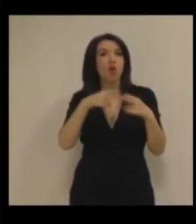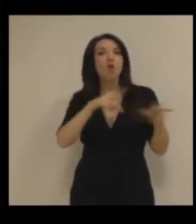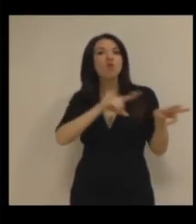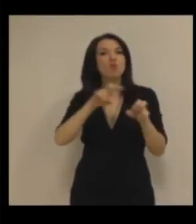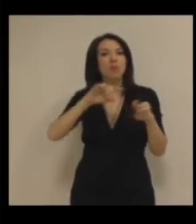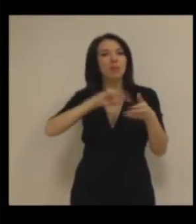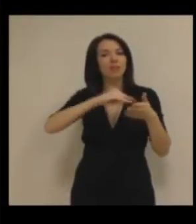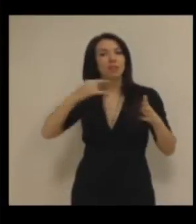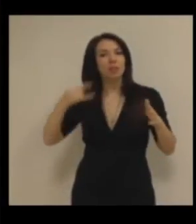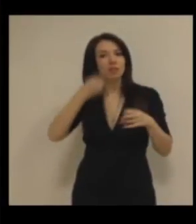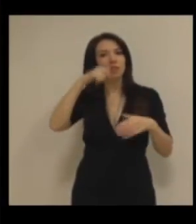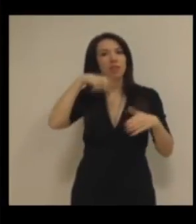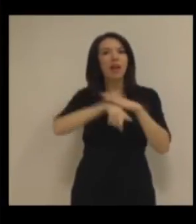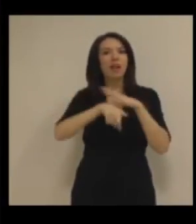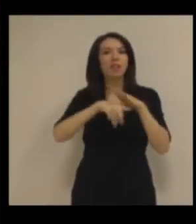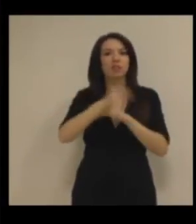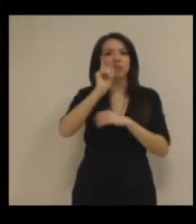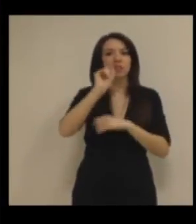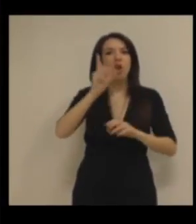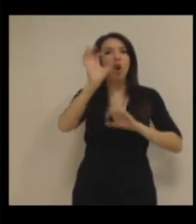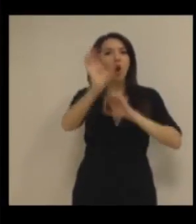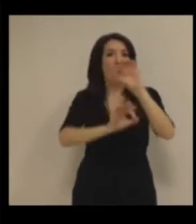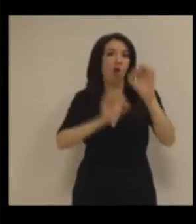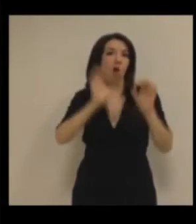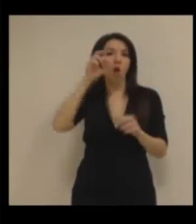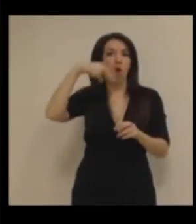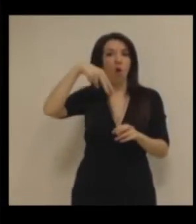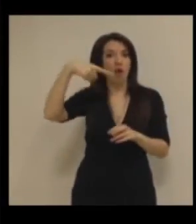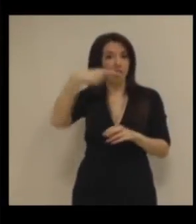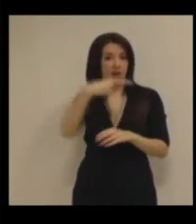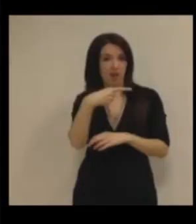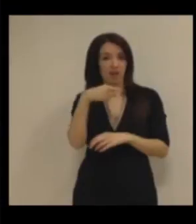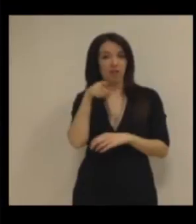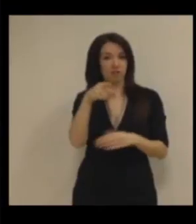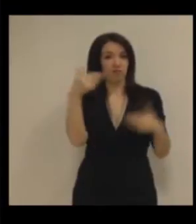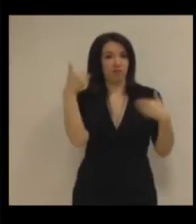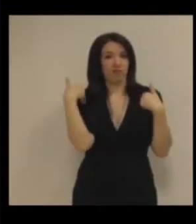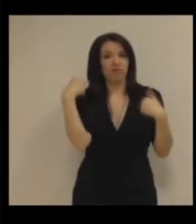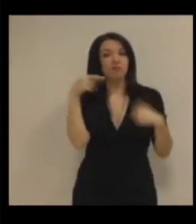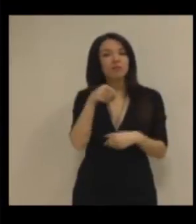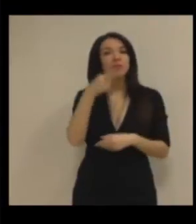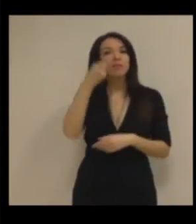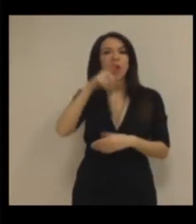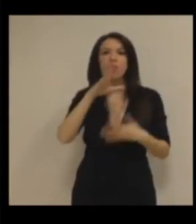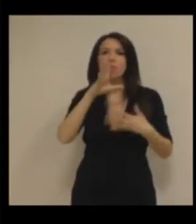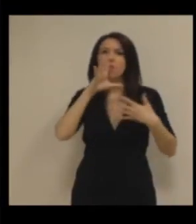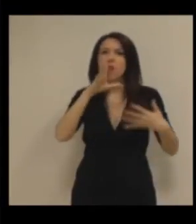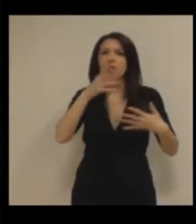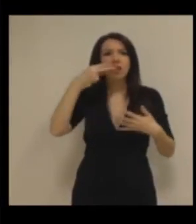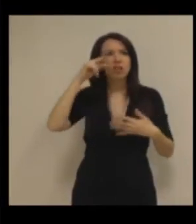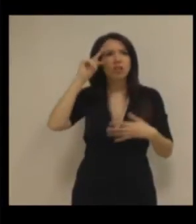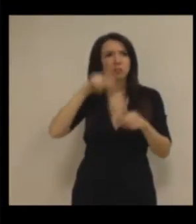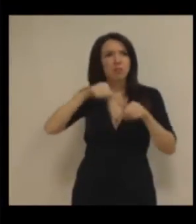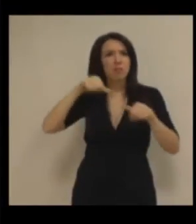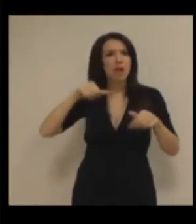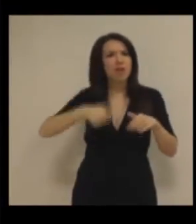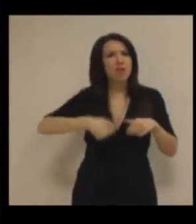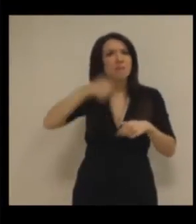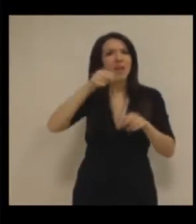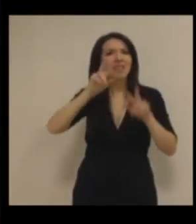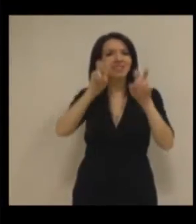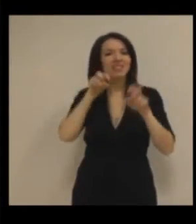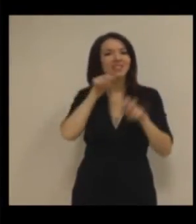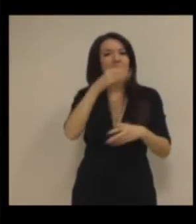tecnologías y en gestión directiva de organizaciones no lucrativas, ONGs, y cuentas con más de 10 años de experiencia en el sector